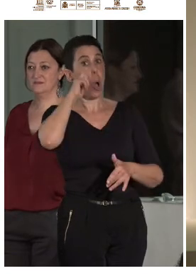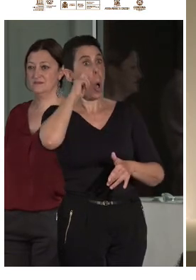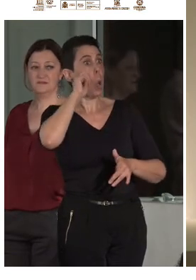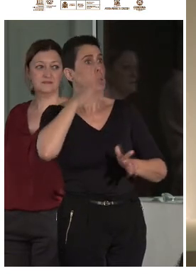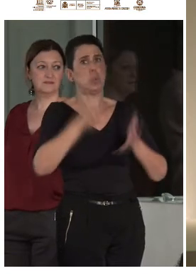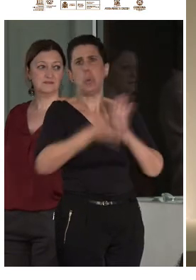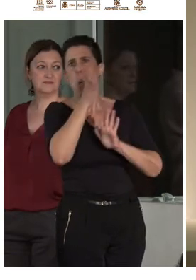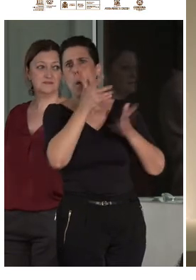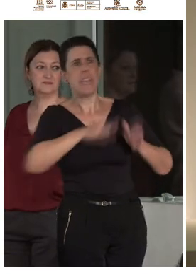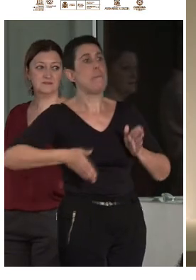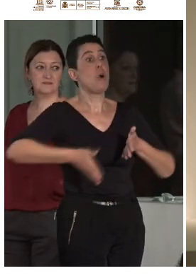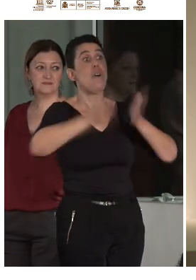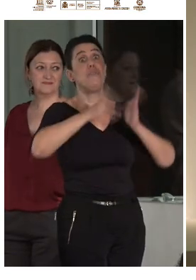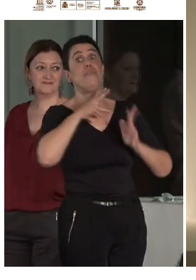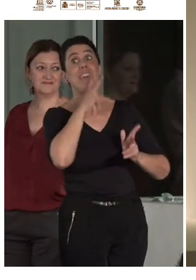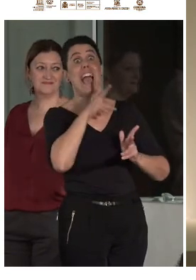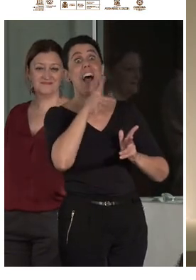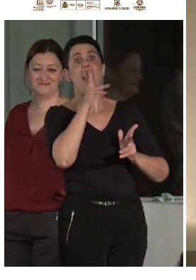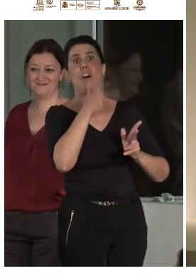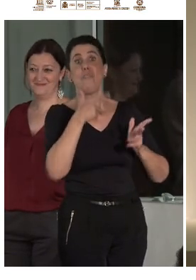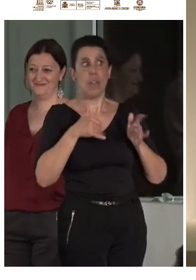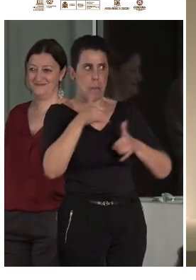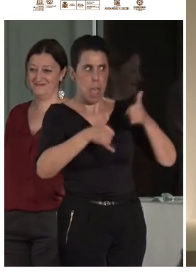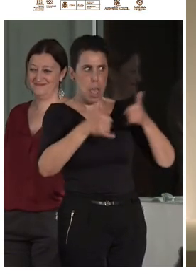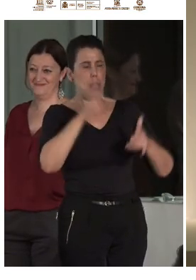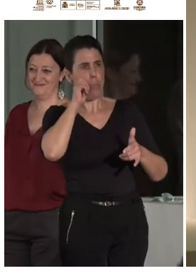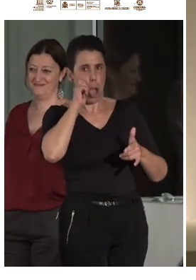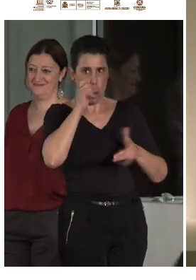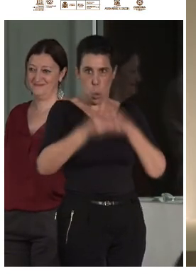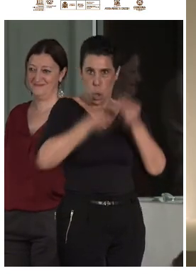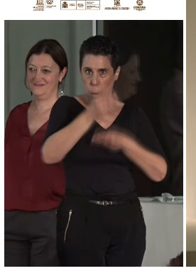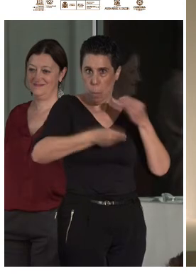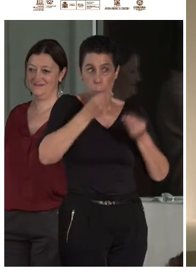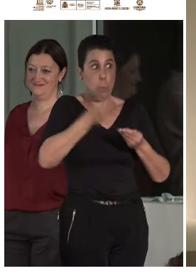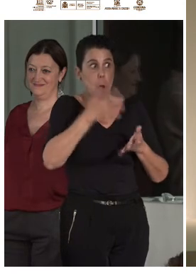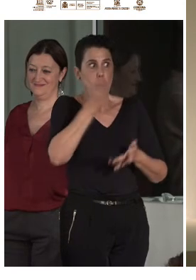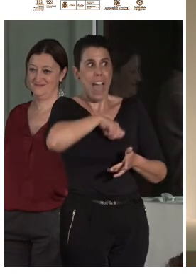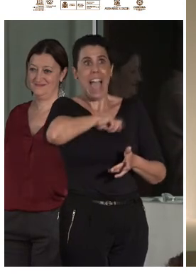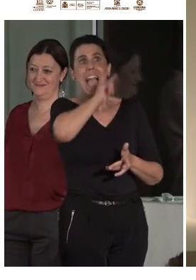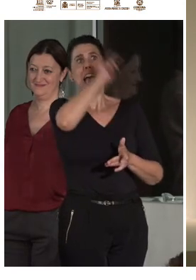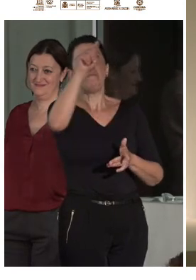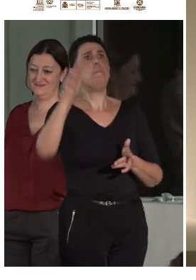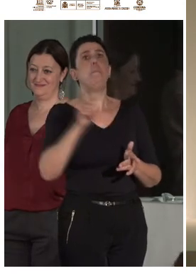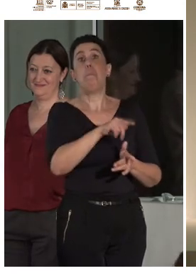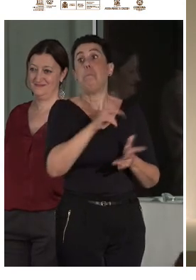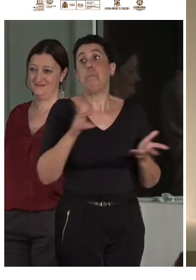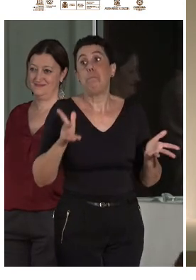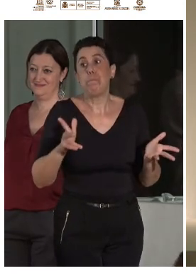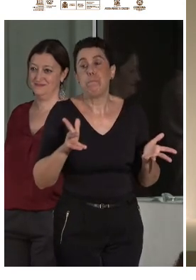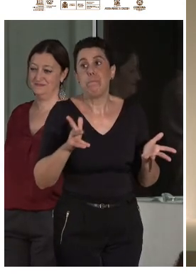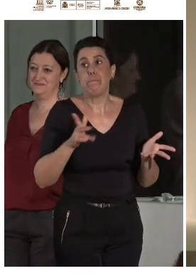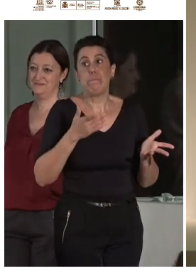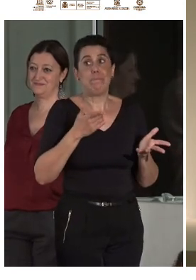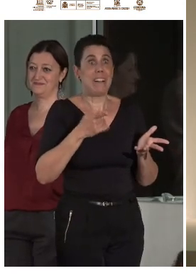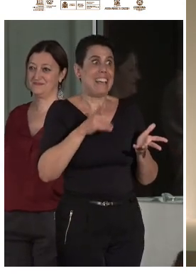en las vías verdes también y hacen cicloturismo en distintas partes de España. La verdad es que no ha